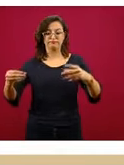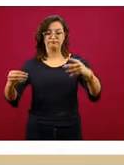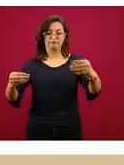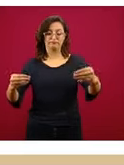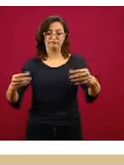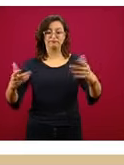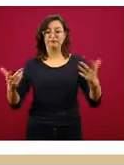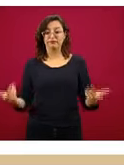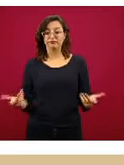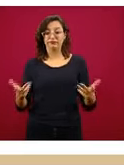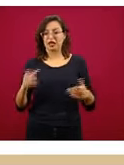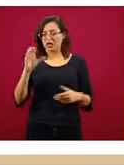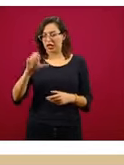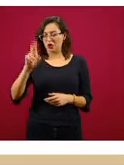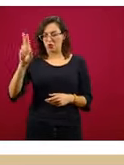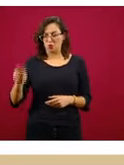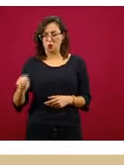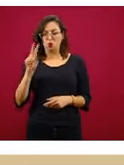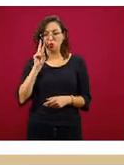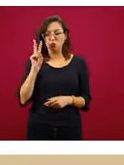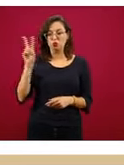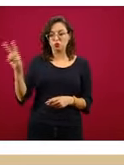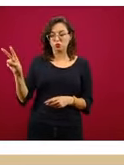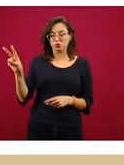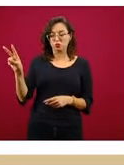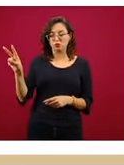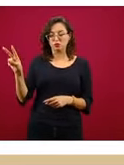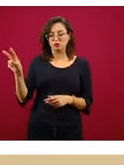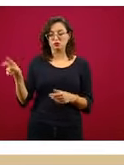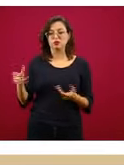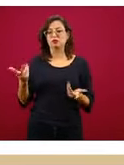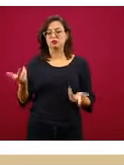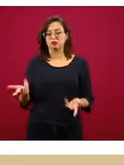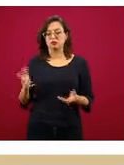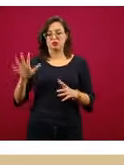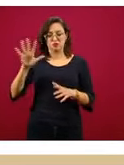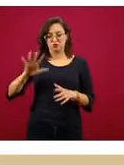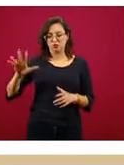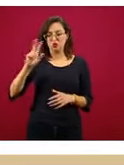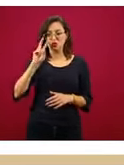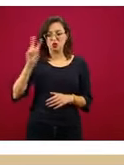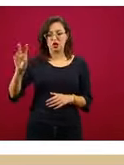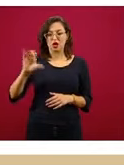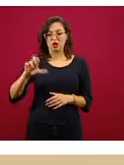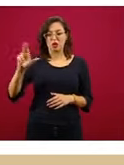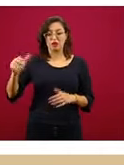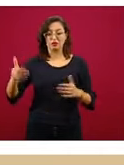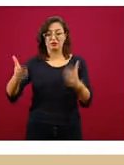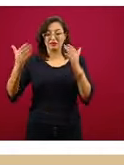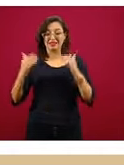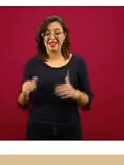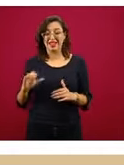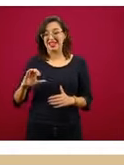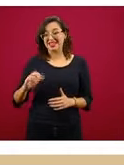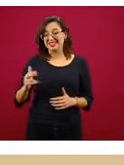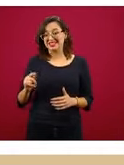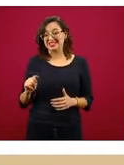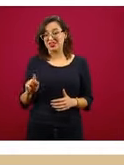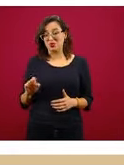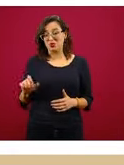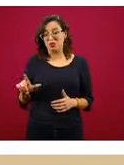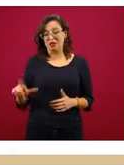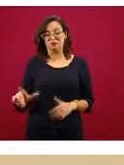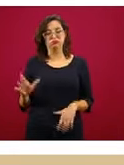veamos Chetumal, eso es Cancún, es la zona, es la ciudad de Cancún concretamente. Y veamos Chetumal, aún